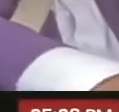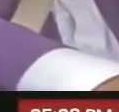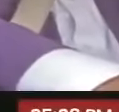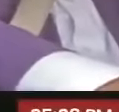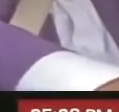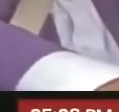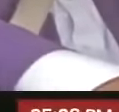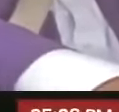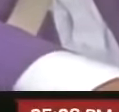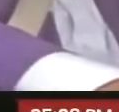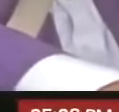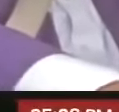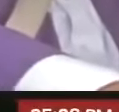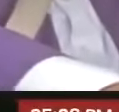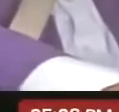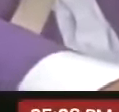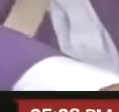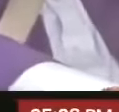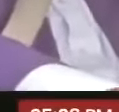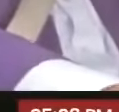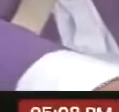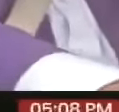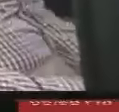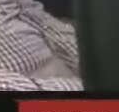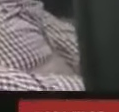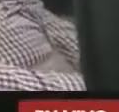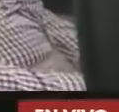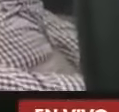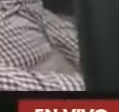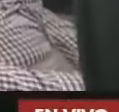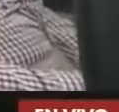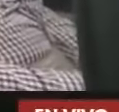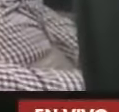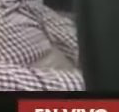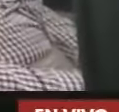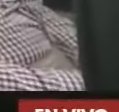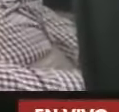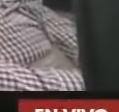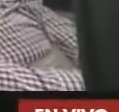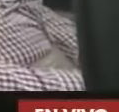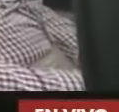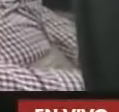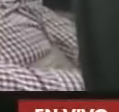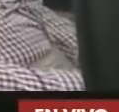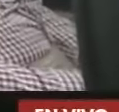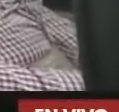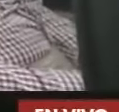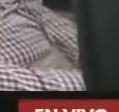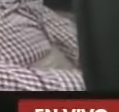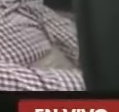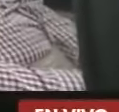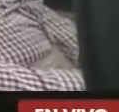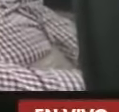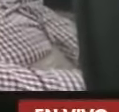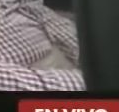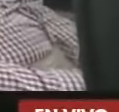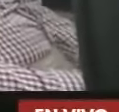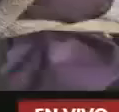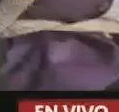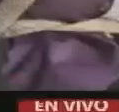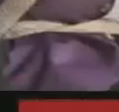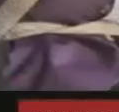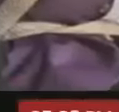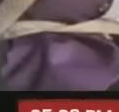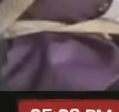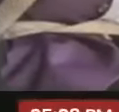a los consejos comunales, en el Consejo Federal de Gobierno? Este es el 11º año ya. O sea, ya tengo 10